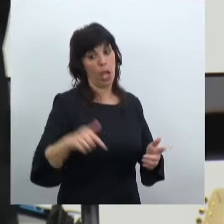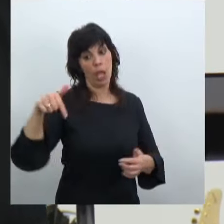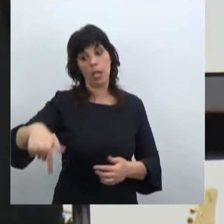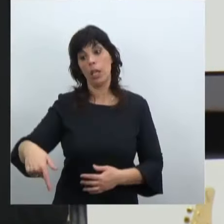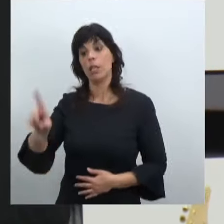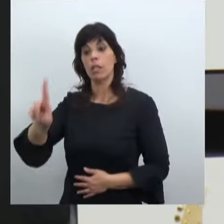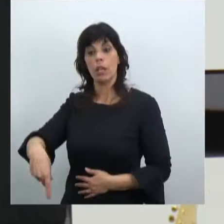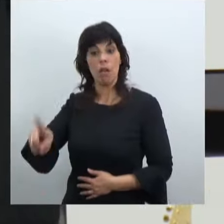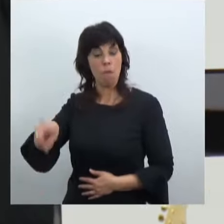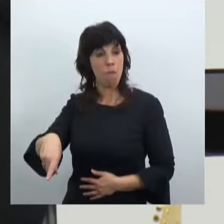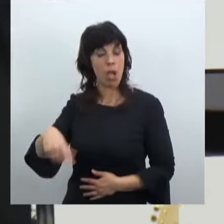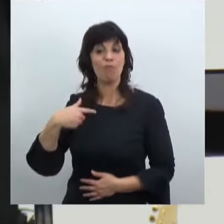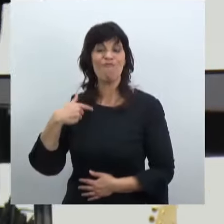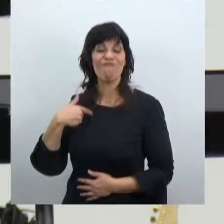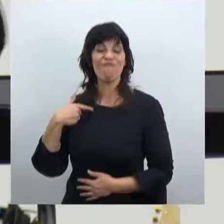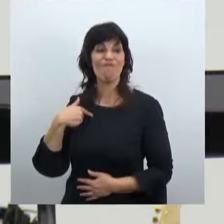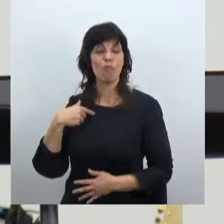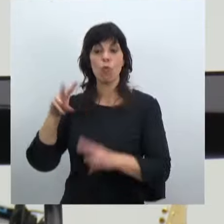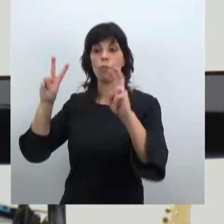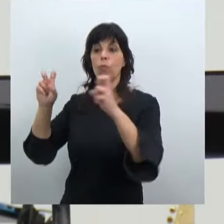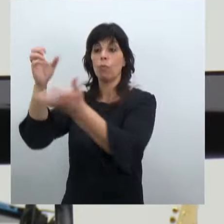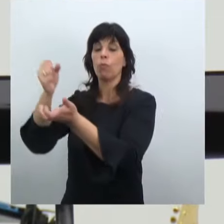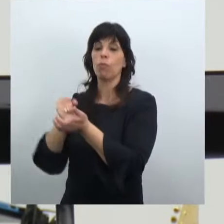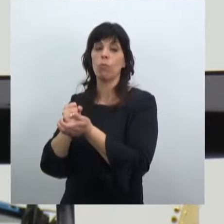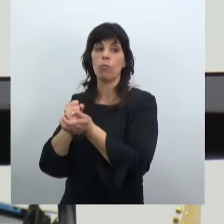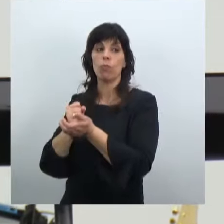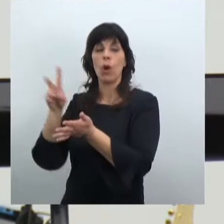Testamento completamente. Y